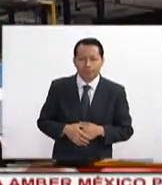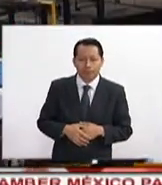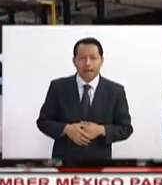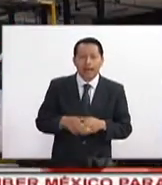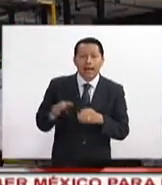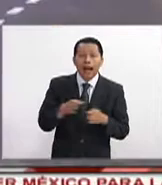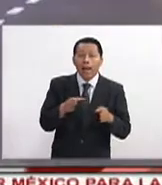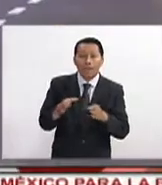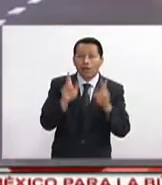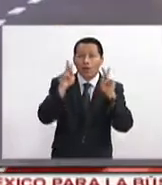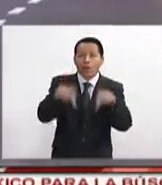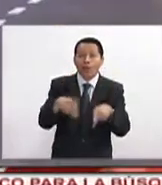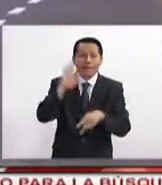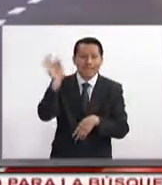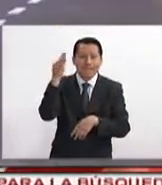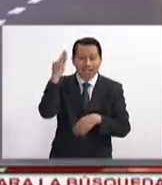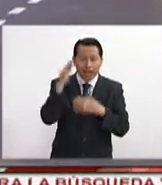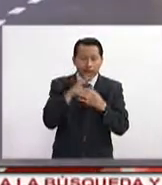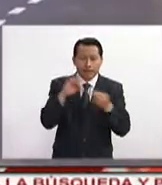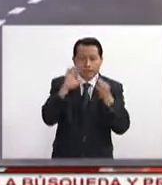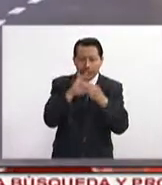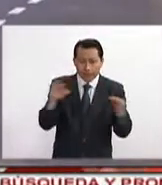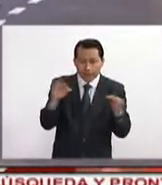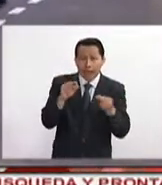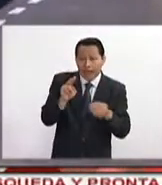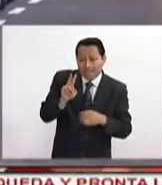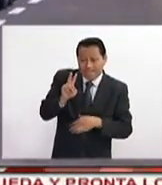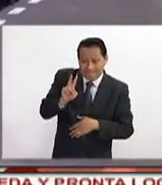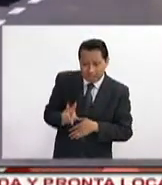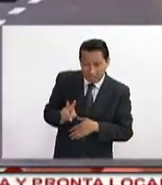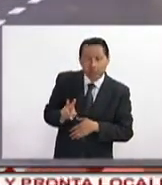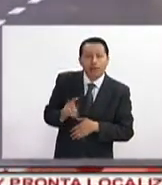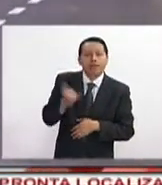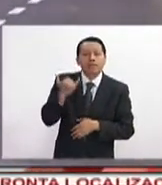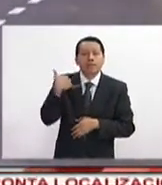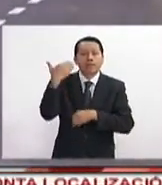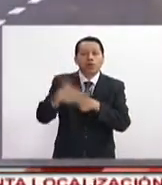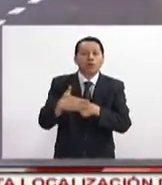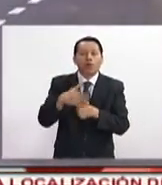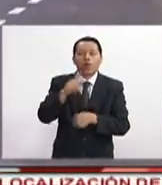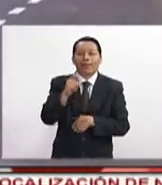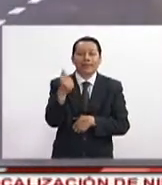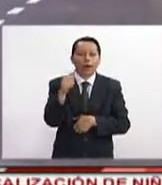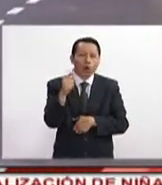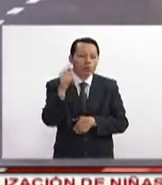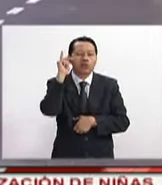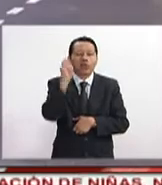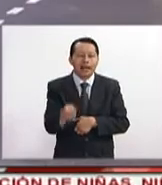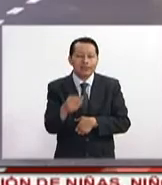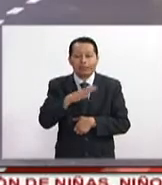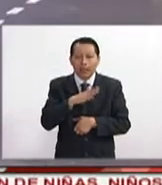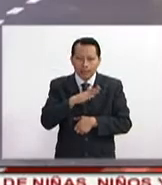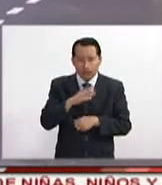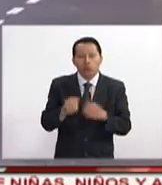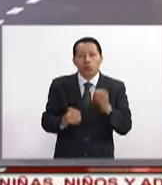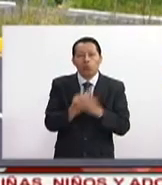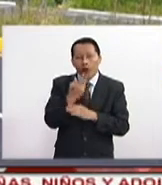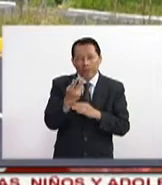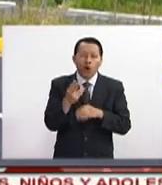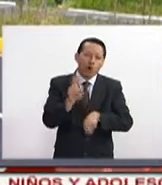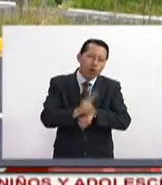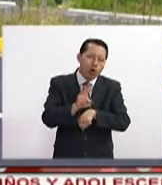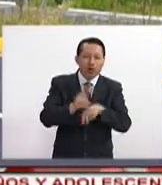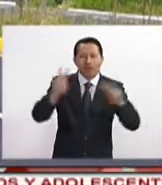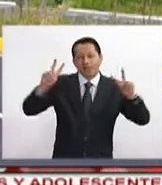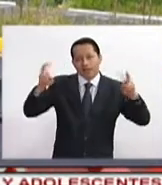Caminos y Puentes Federales anunció que desde este viernes y hasta el próximo 20 de agosto pondrá en marcha el operativo Vacaciones de